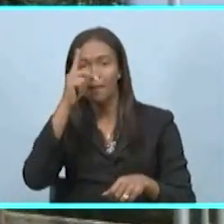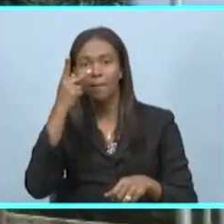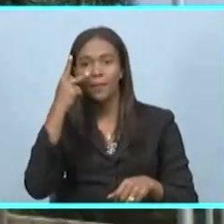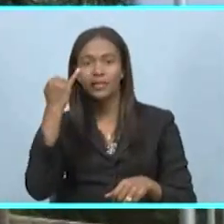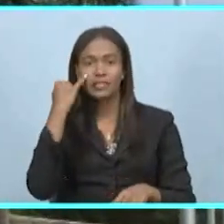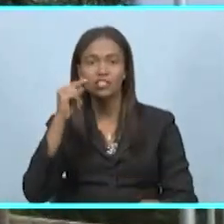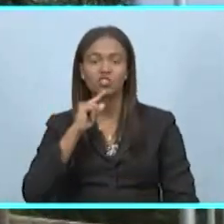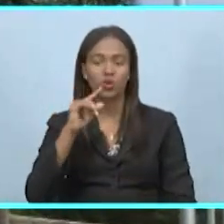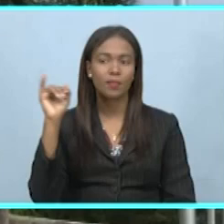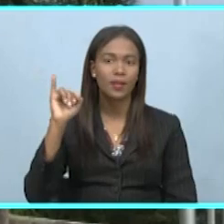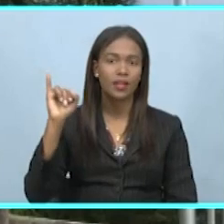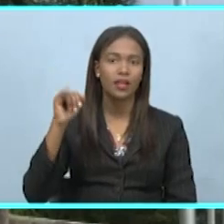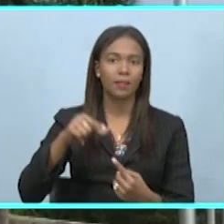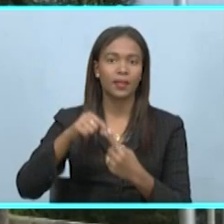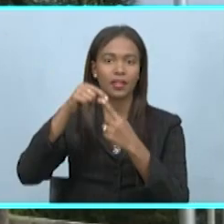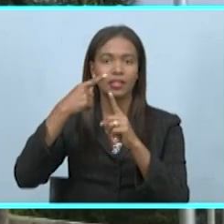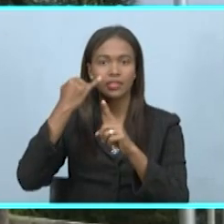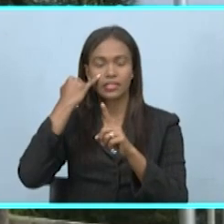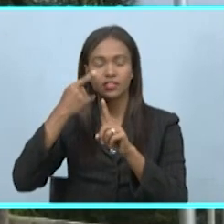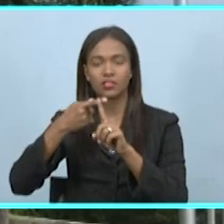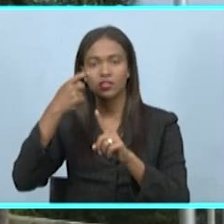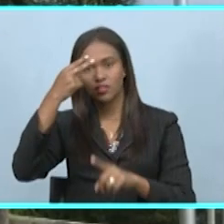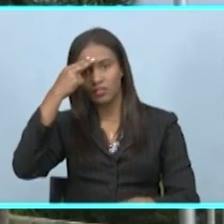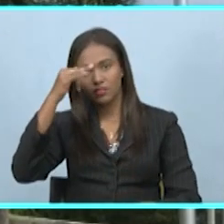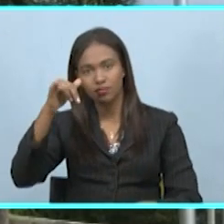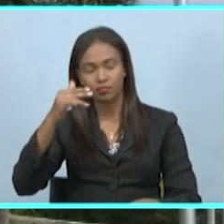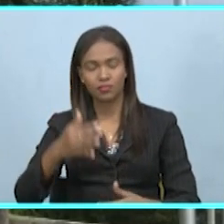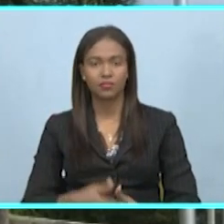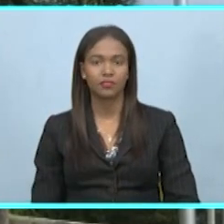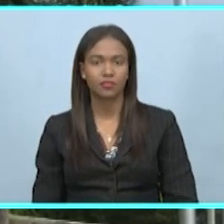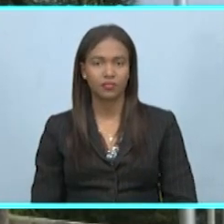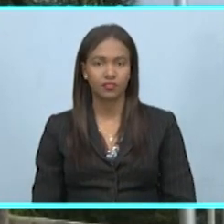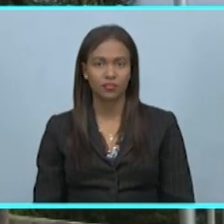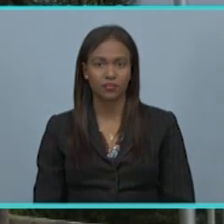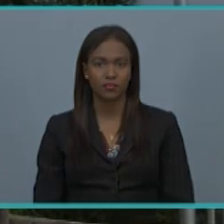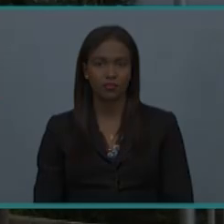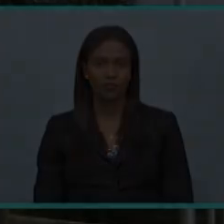inmigrantes, especialmente de Haití. Marcos Nibar, Central de Noticias.